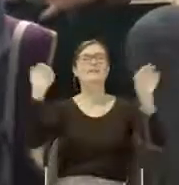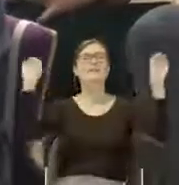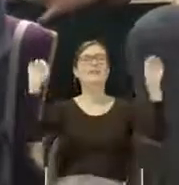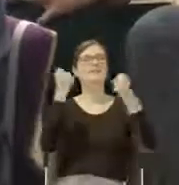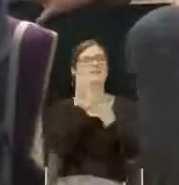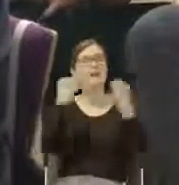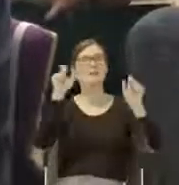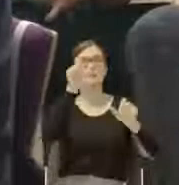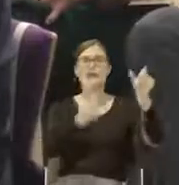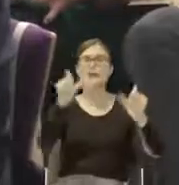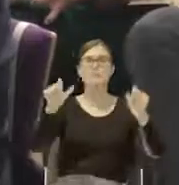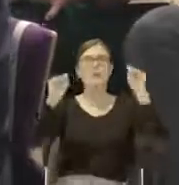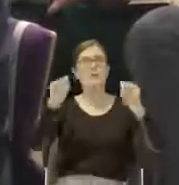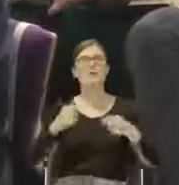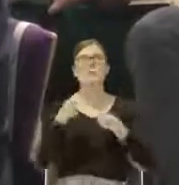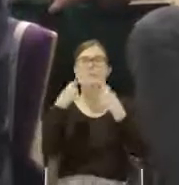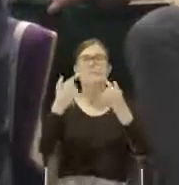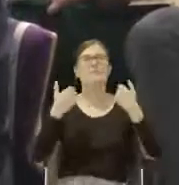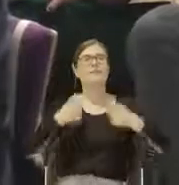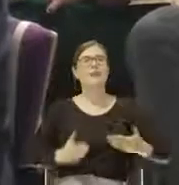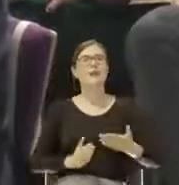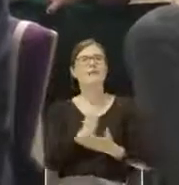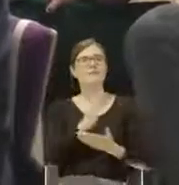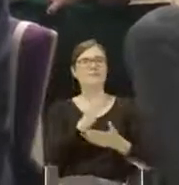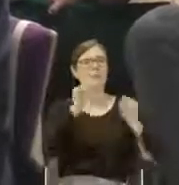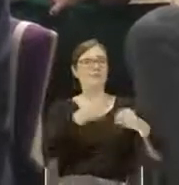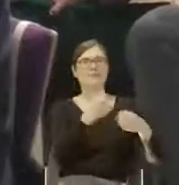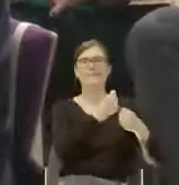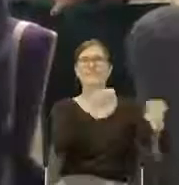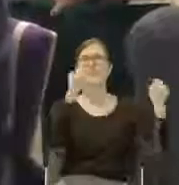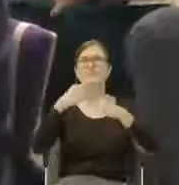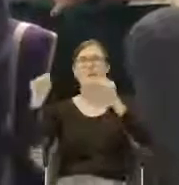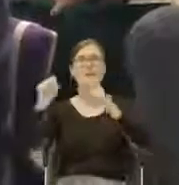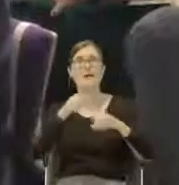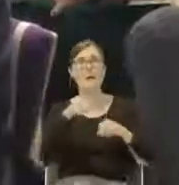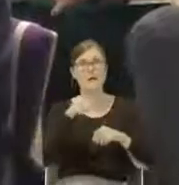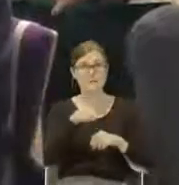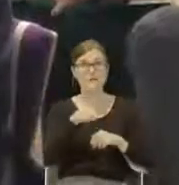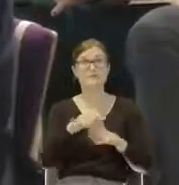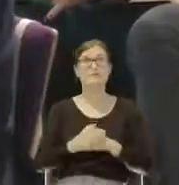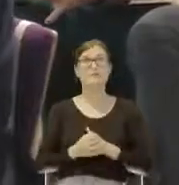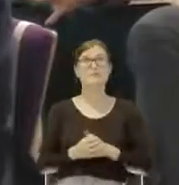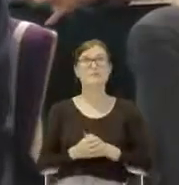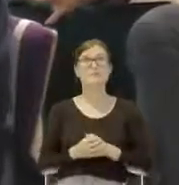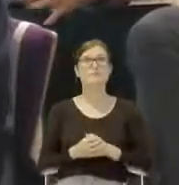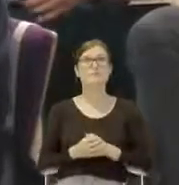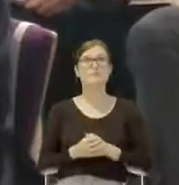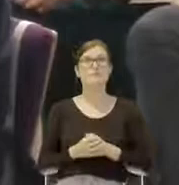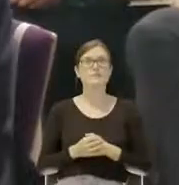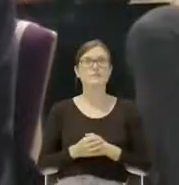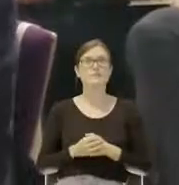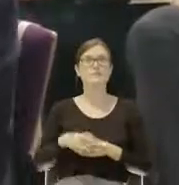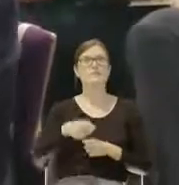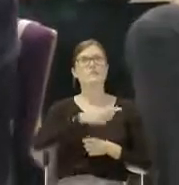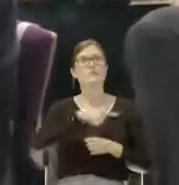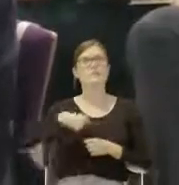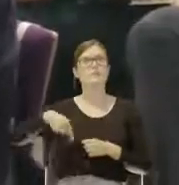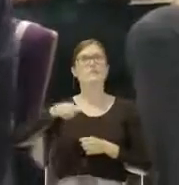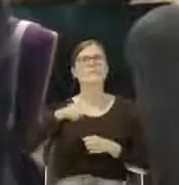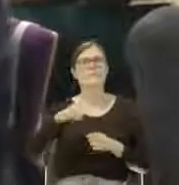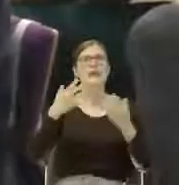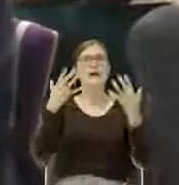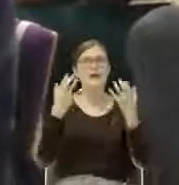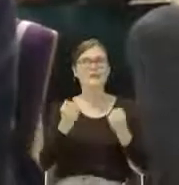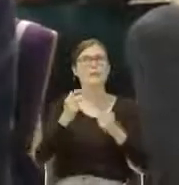públicos orientados a la defensa del interés general. Ciudad es sinónimo hoy cada vez más de realidad metropolitana. Quiere decir red